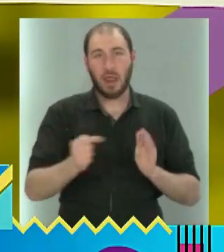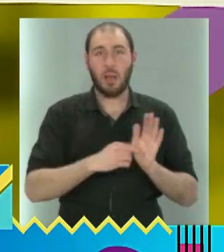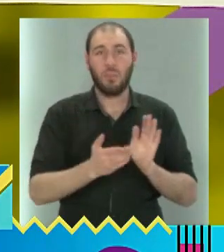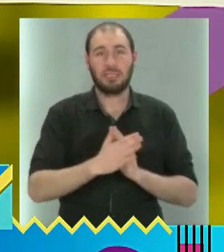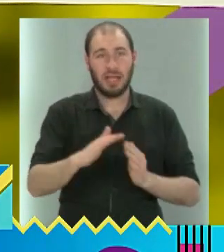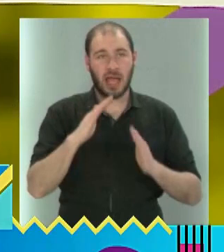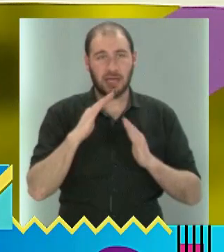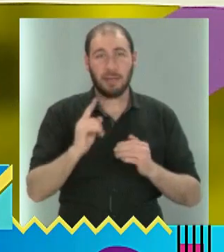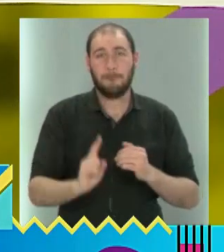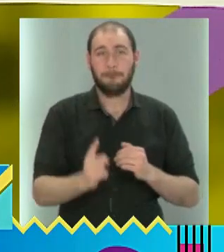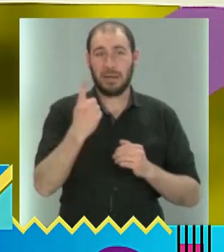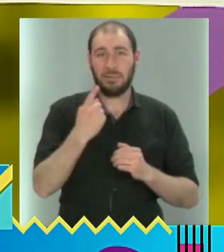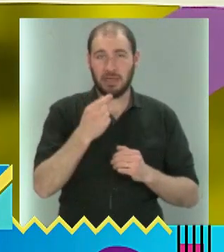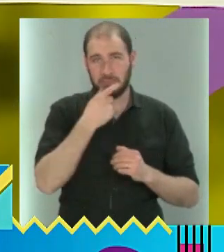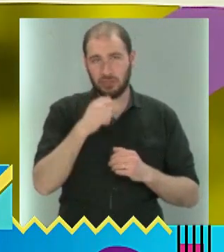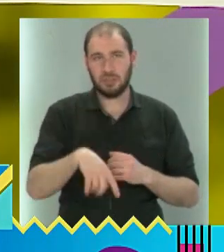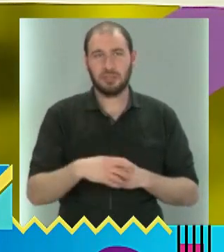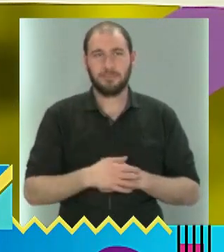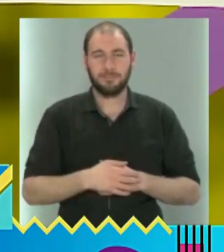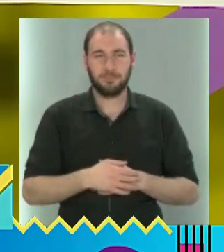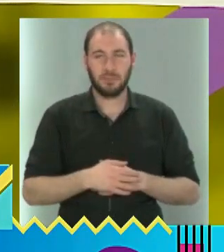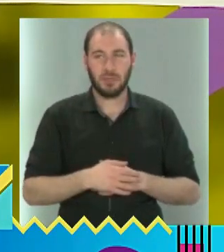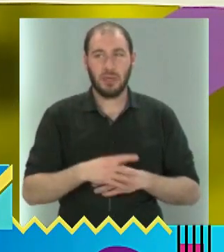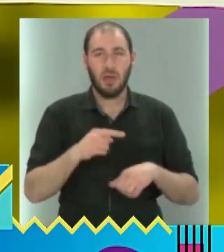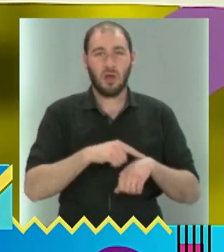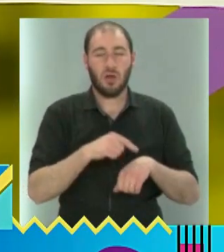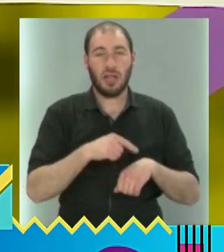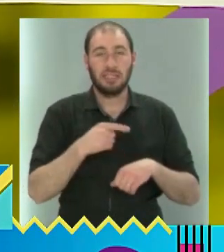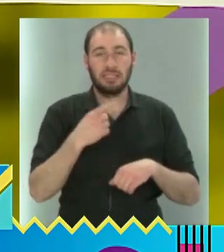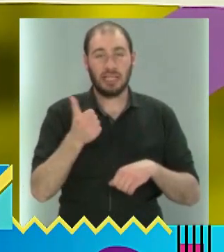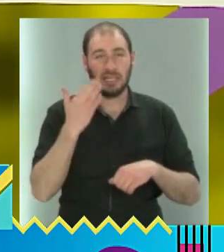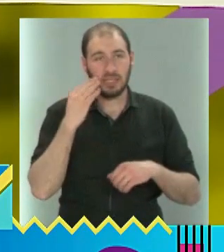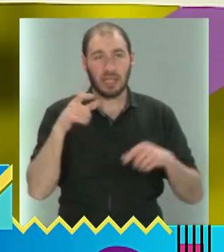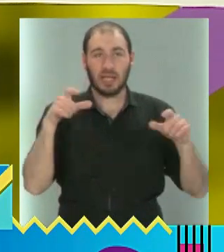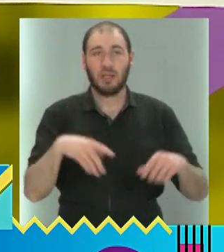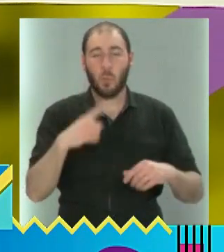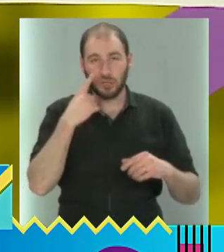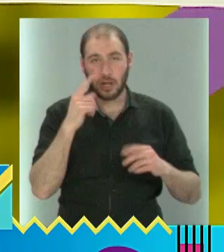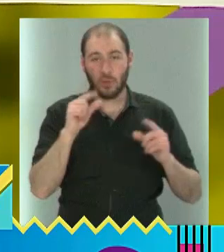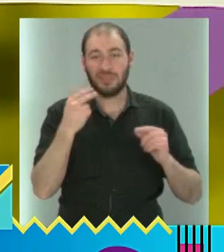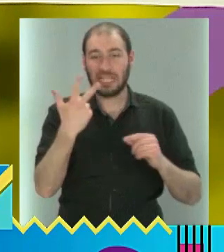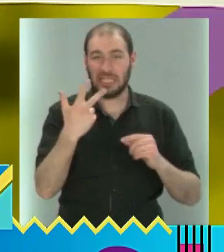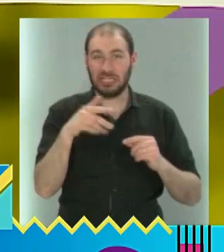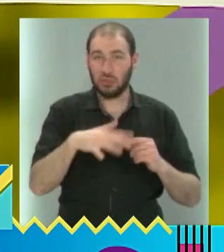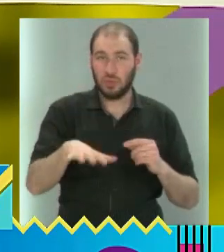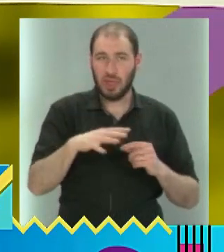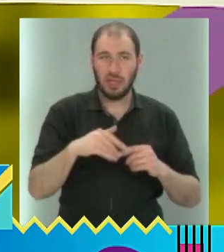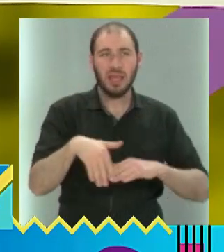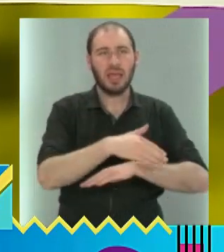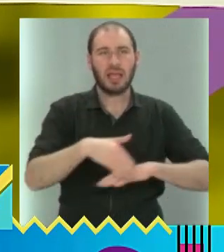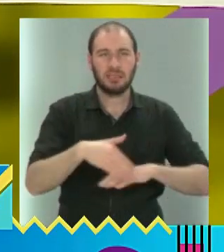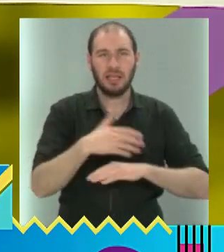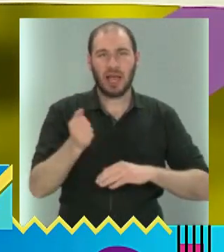Artes Marciales, la primera que se realiza en la provincia, a partir de las 16 horas en el gimnasio municipal número 3 de Ciudad, que queda en